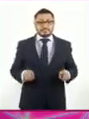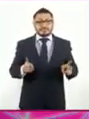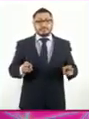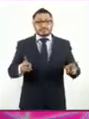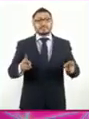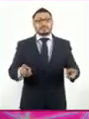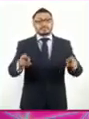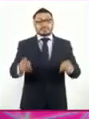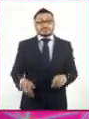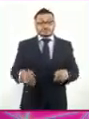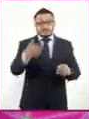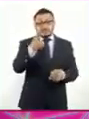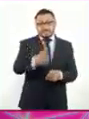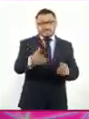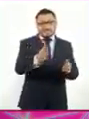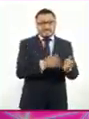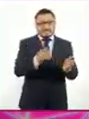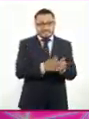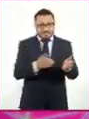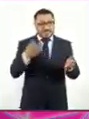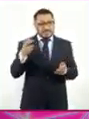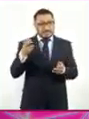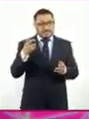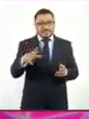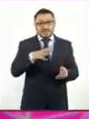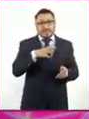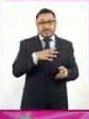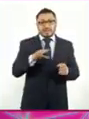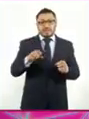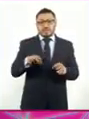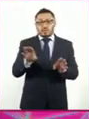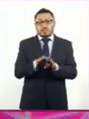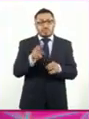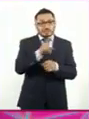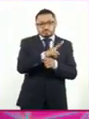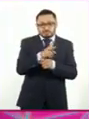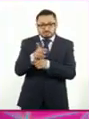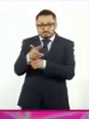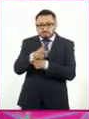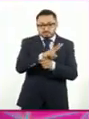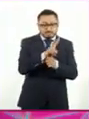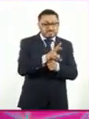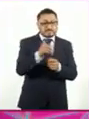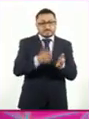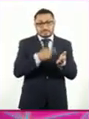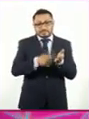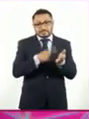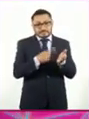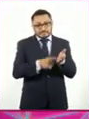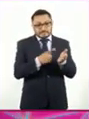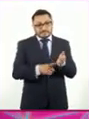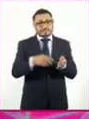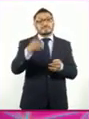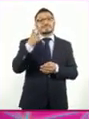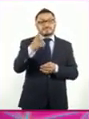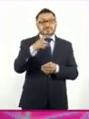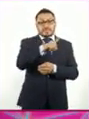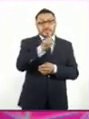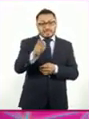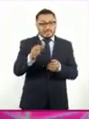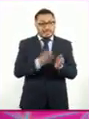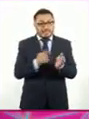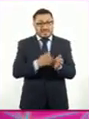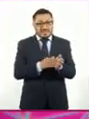los pliegos de 6 hojas tamaño profesional pasan por un sensor que las va contando. Cada que este sensor cuenta 100